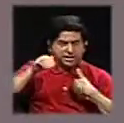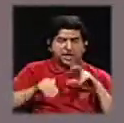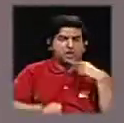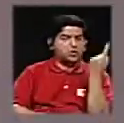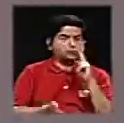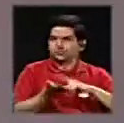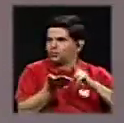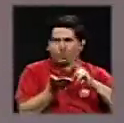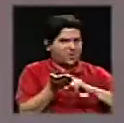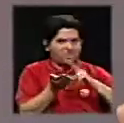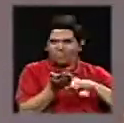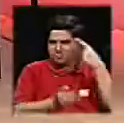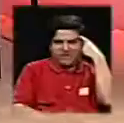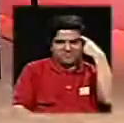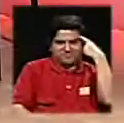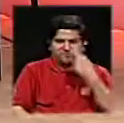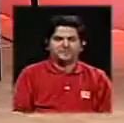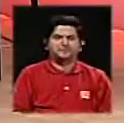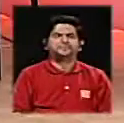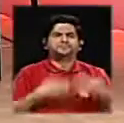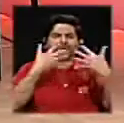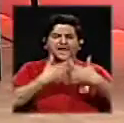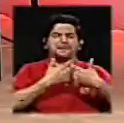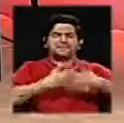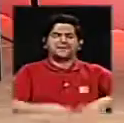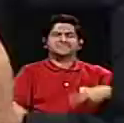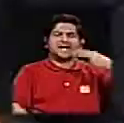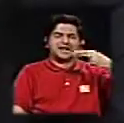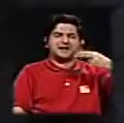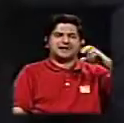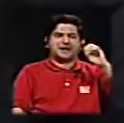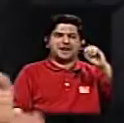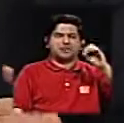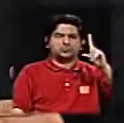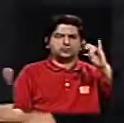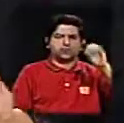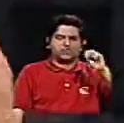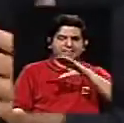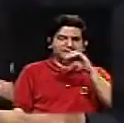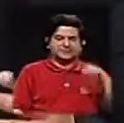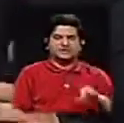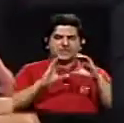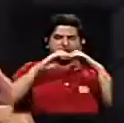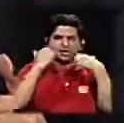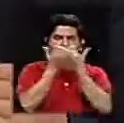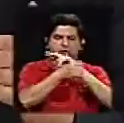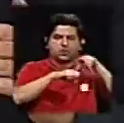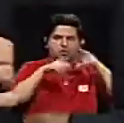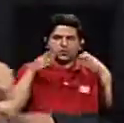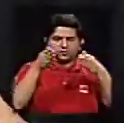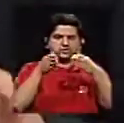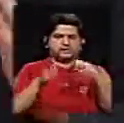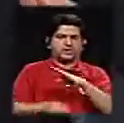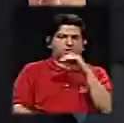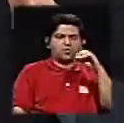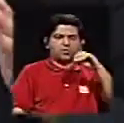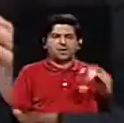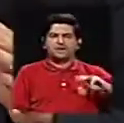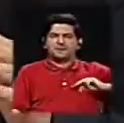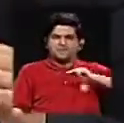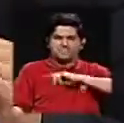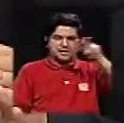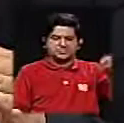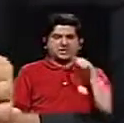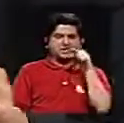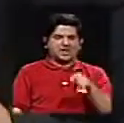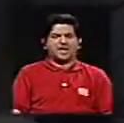de los contratos de conservación. Tanto la empresa Hernán Solís como el CONAVI y el Ministerio de Transportes han salido a decir que lo que llegó